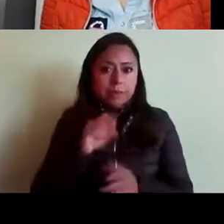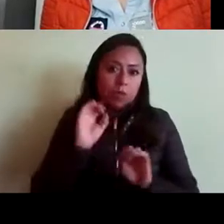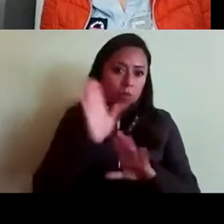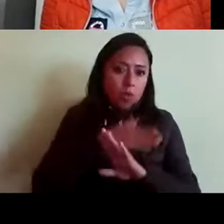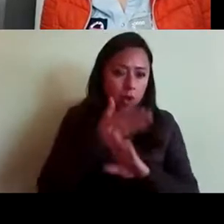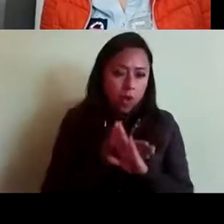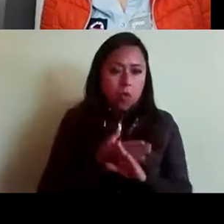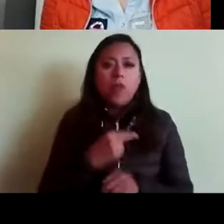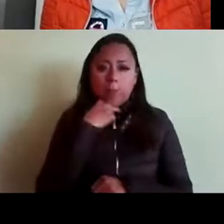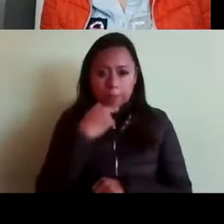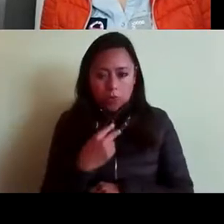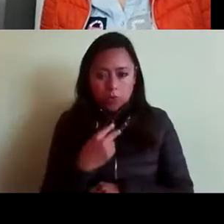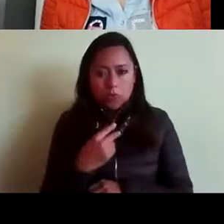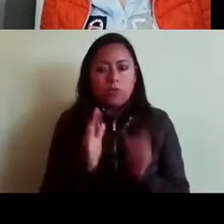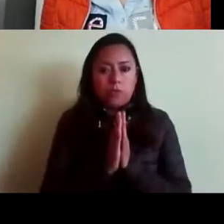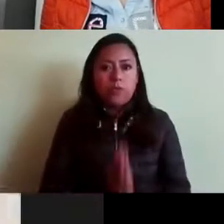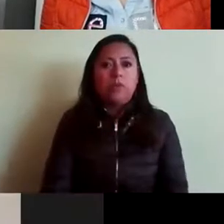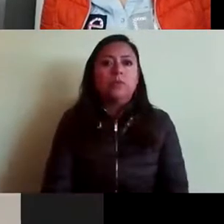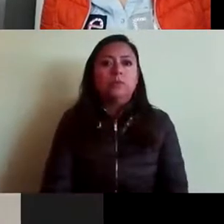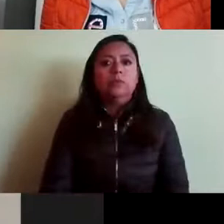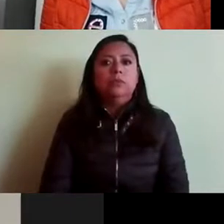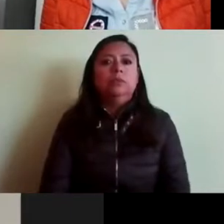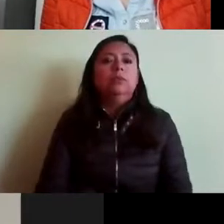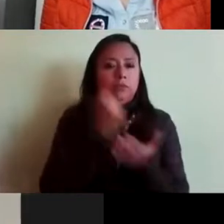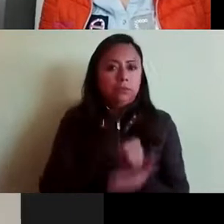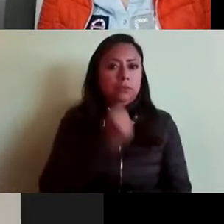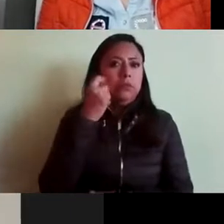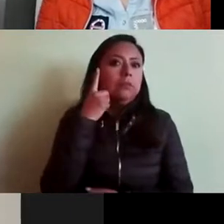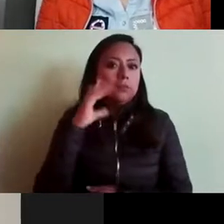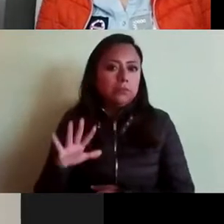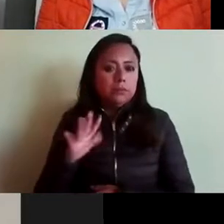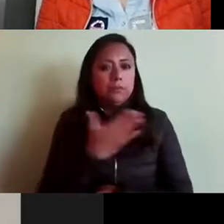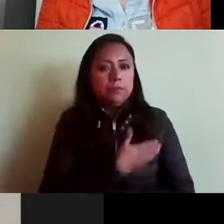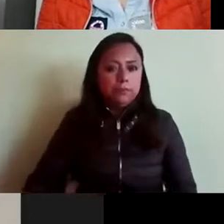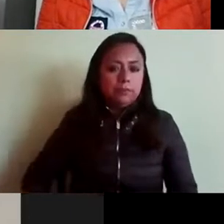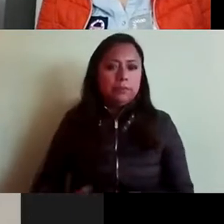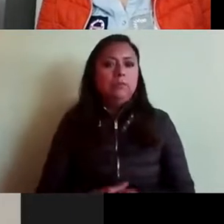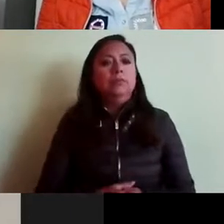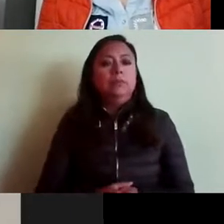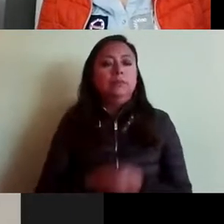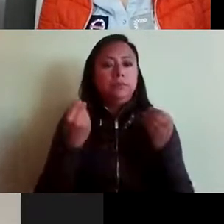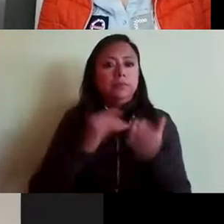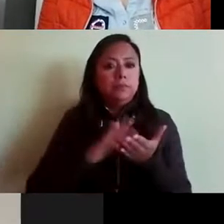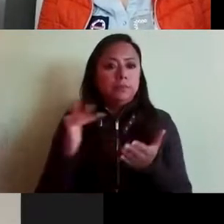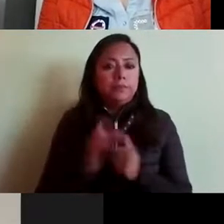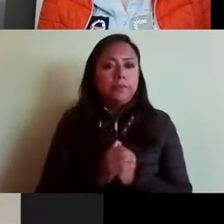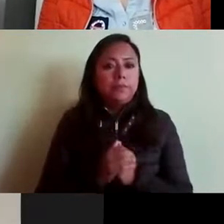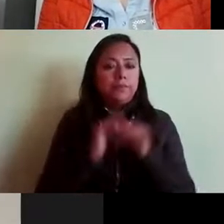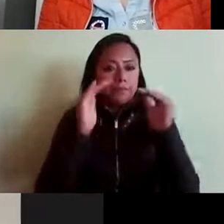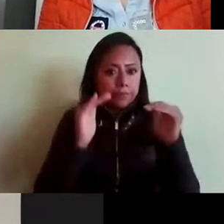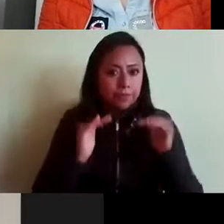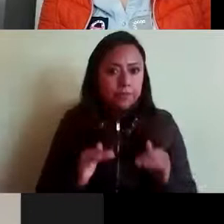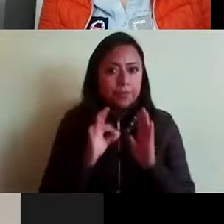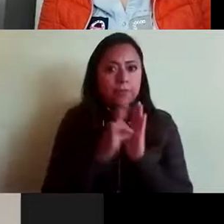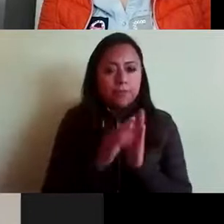manifestarlo de viva voz. Se aprueba, diputada presidenta. Muchas gracias. El siguiente punto del